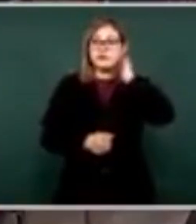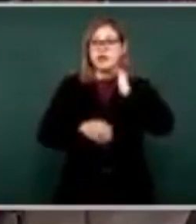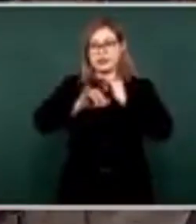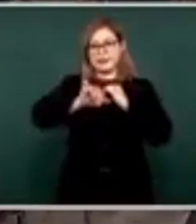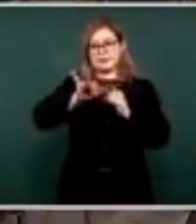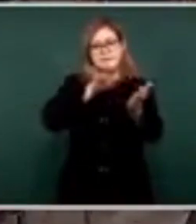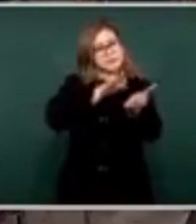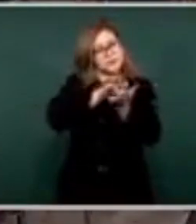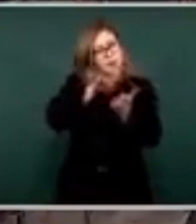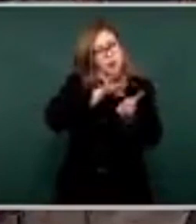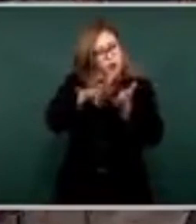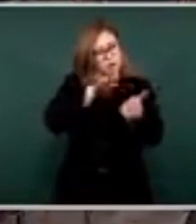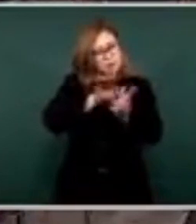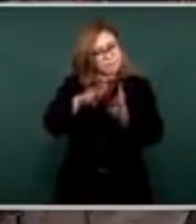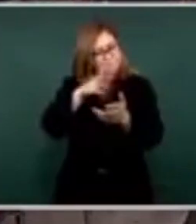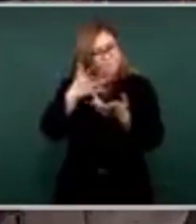la Huasteca.